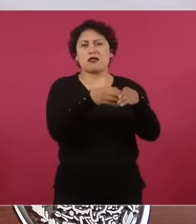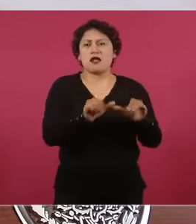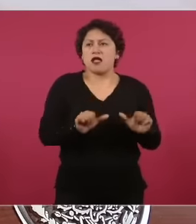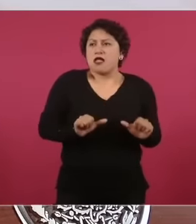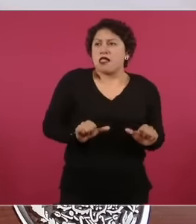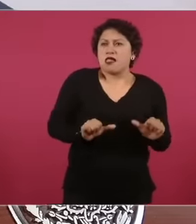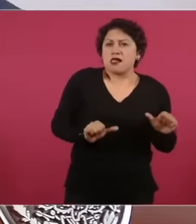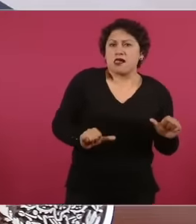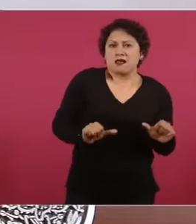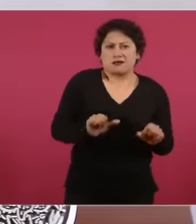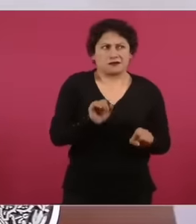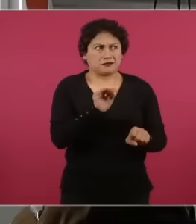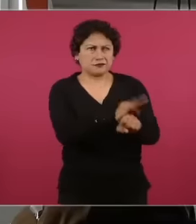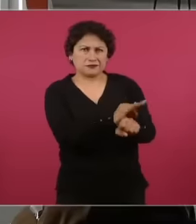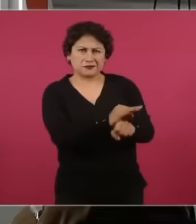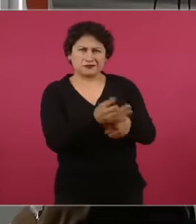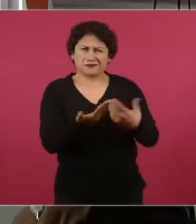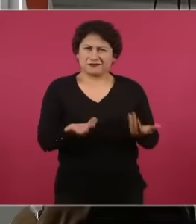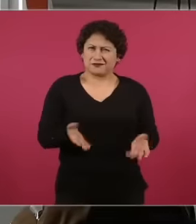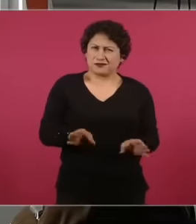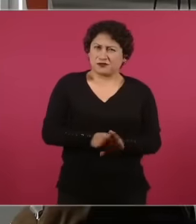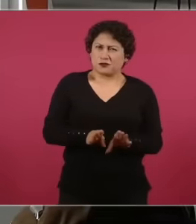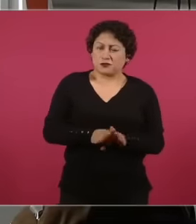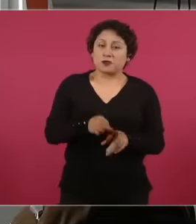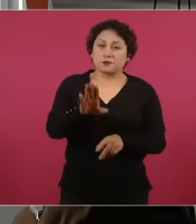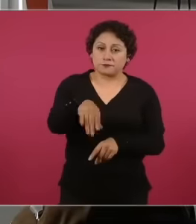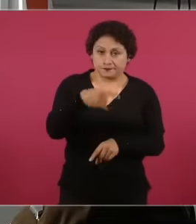Ahí vemos al señor Diego Valadez,